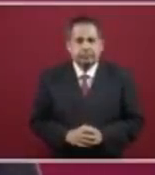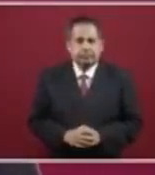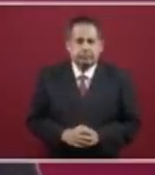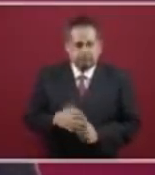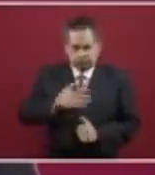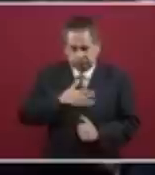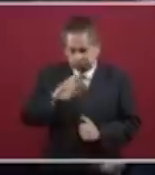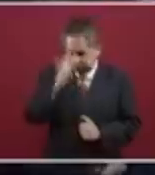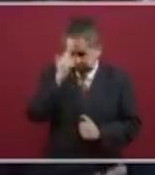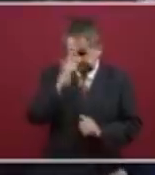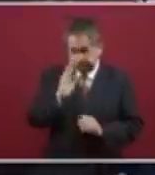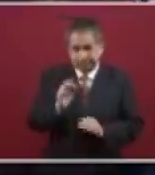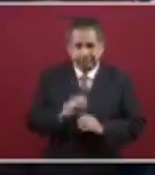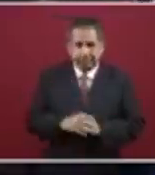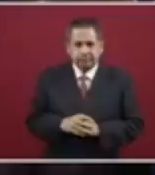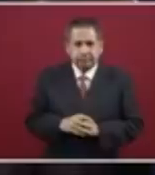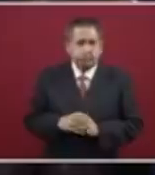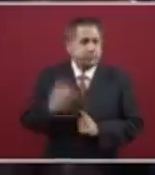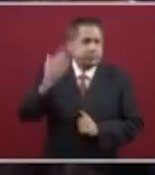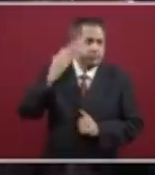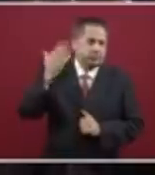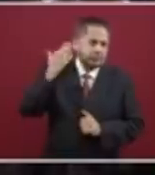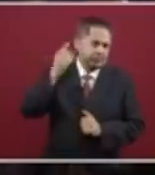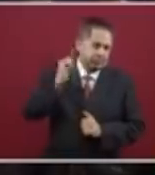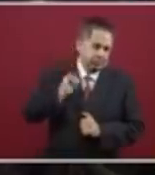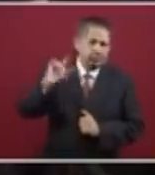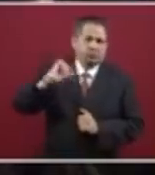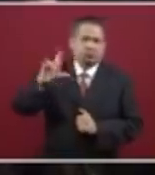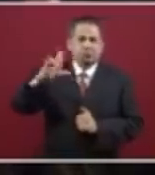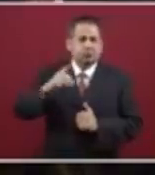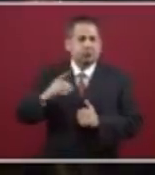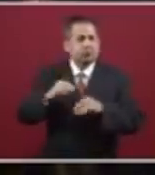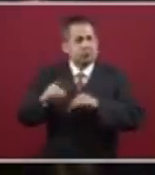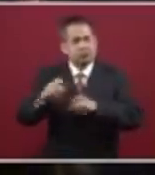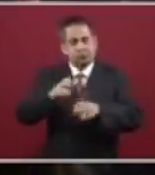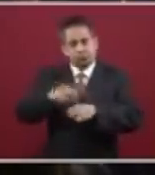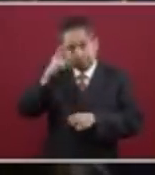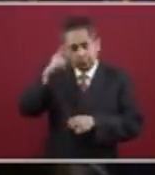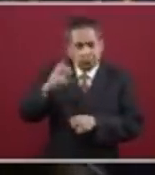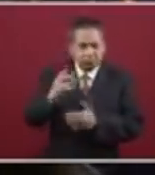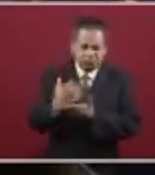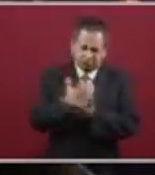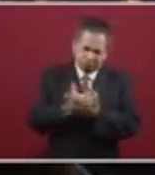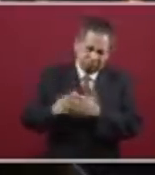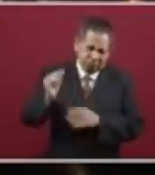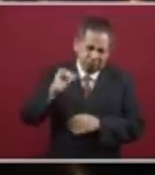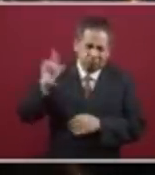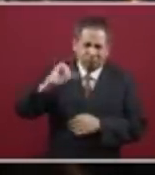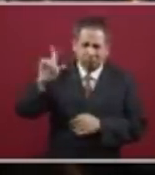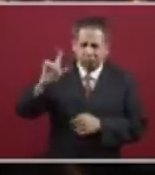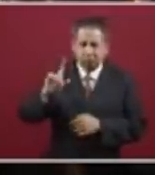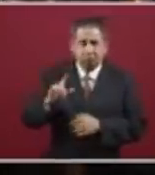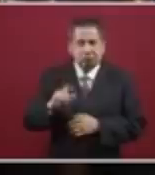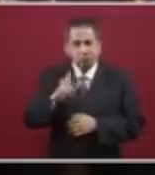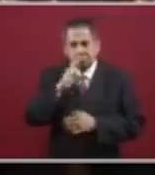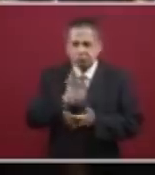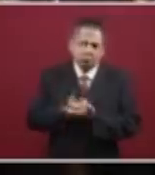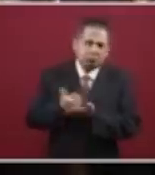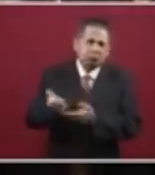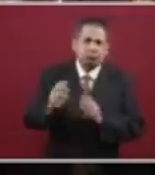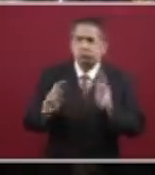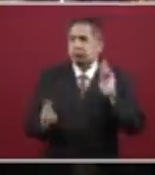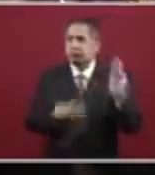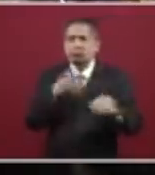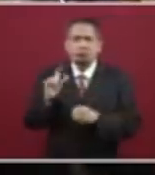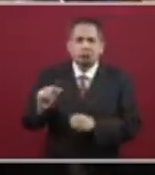Recuerdo que los altos funcionarios públicos de México eran de los mejores pagados del